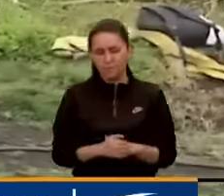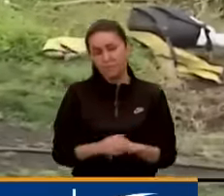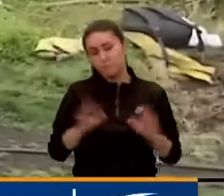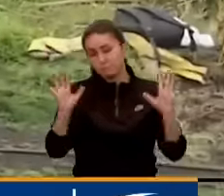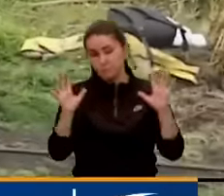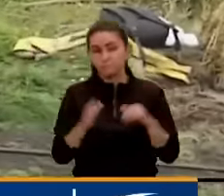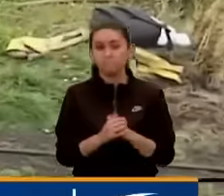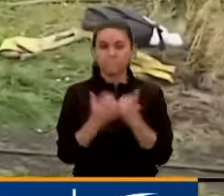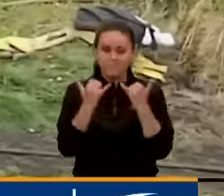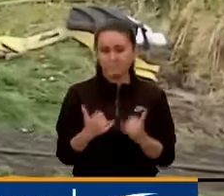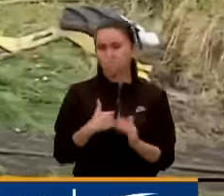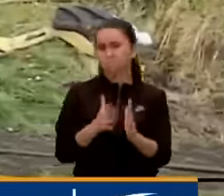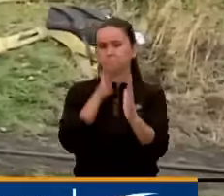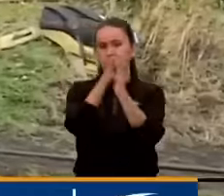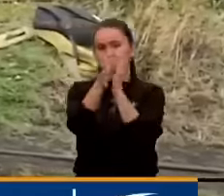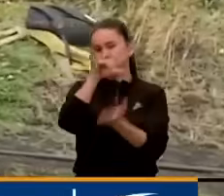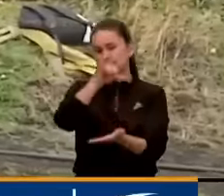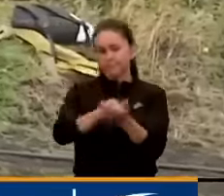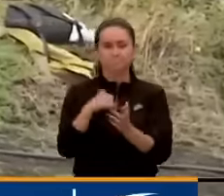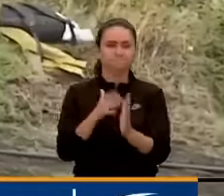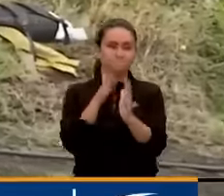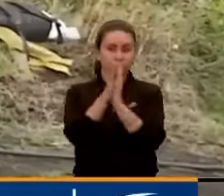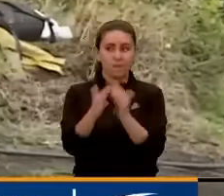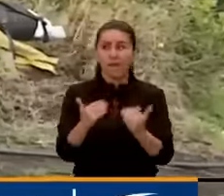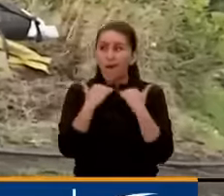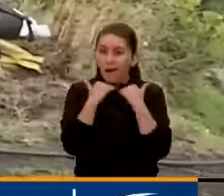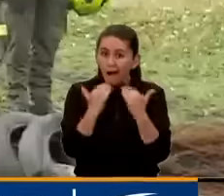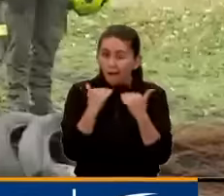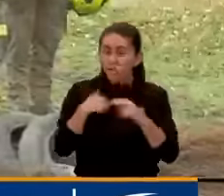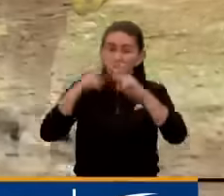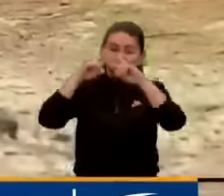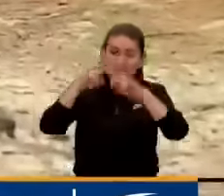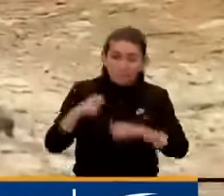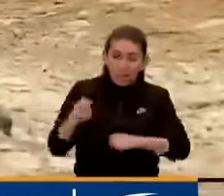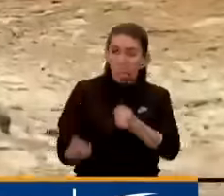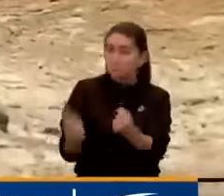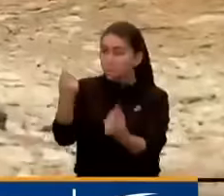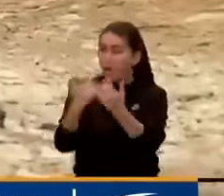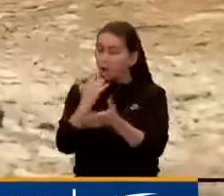tenemos hasta el momento, estaremos atentos a las investigaciones de las autoridades.